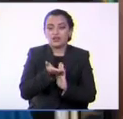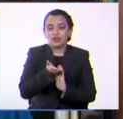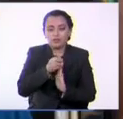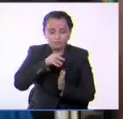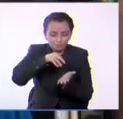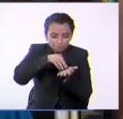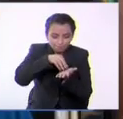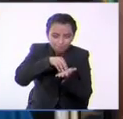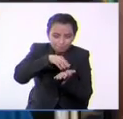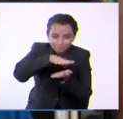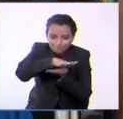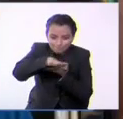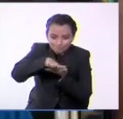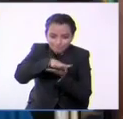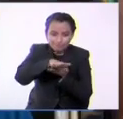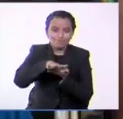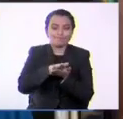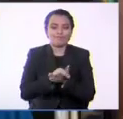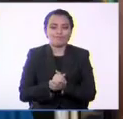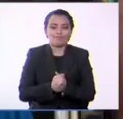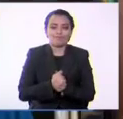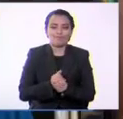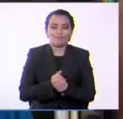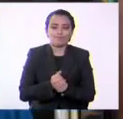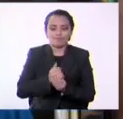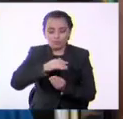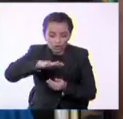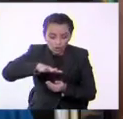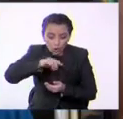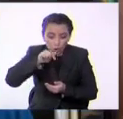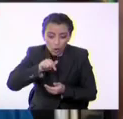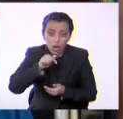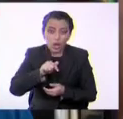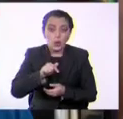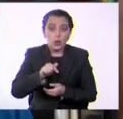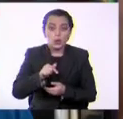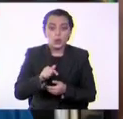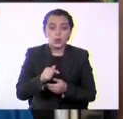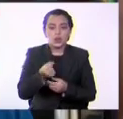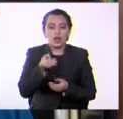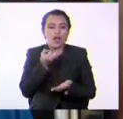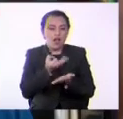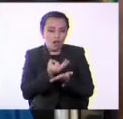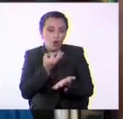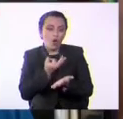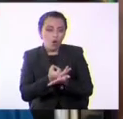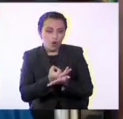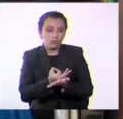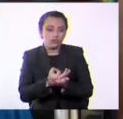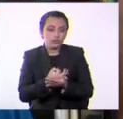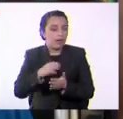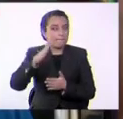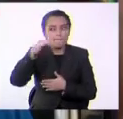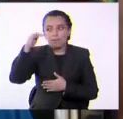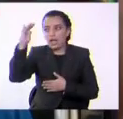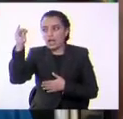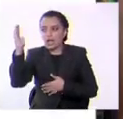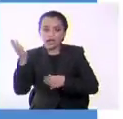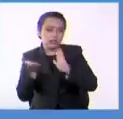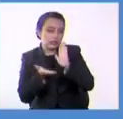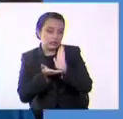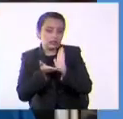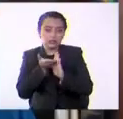veces pequeños y localizados que son parte de las economías nacionales de países en vías de desarrollo como El